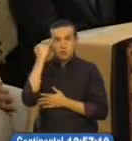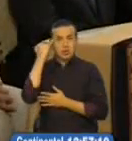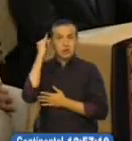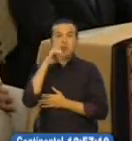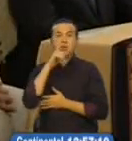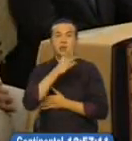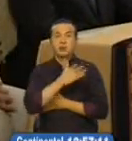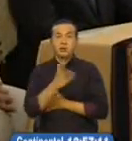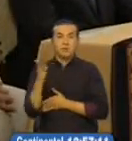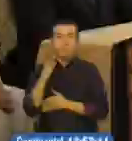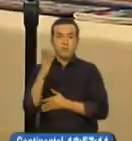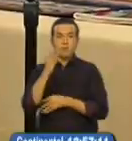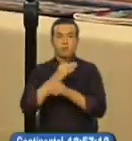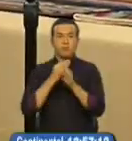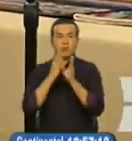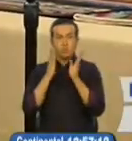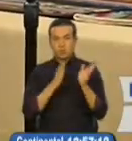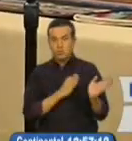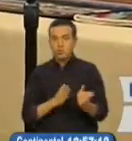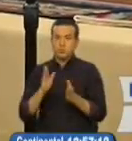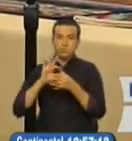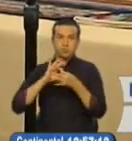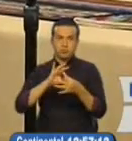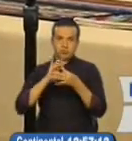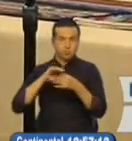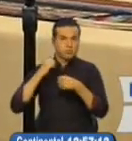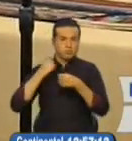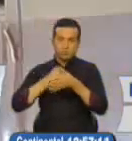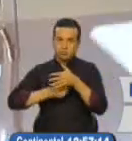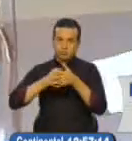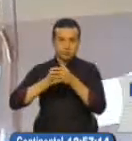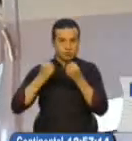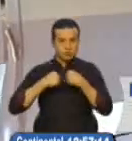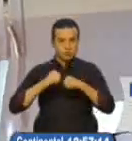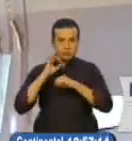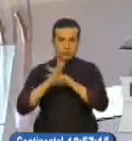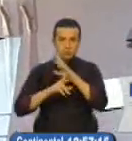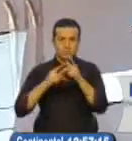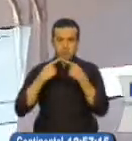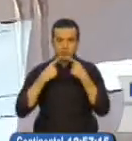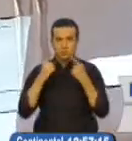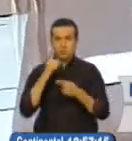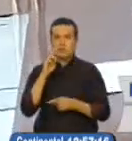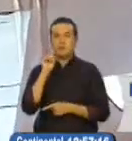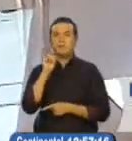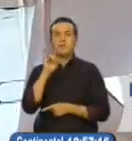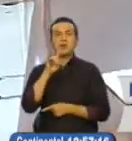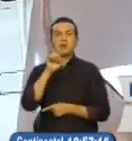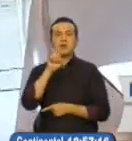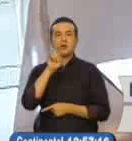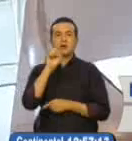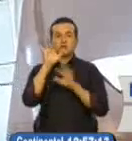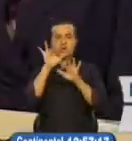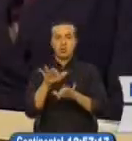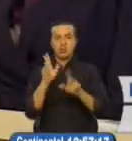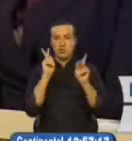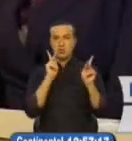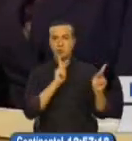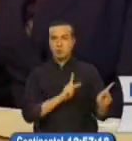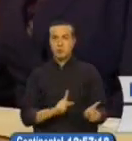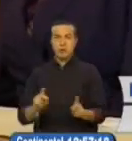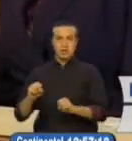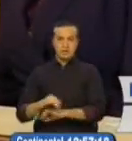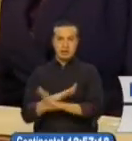de la función ejecutiva para aunar esfuerzos y combatir la corrupción. Así lo detalla Andrés Midero, secretario de Planificación, quien